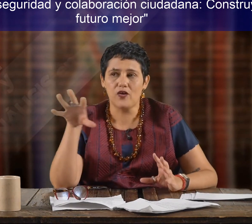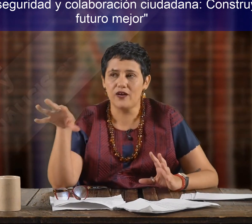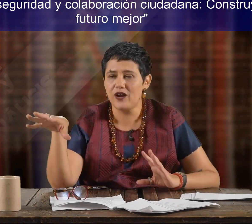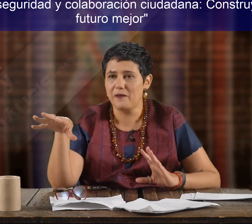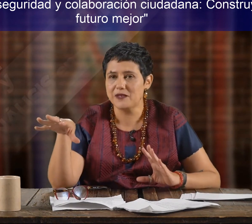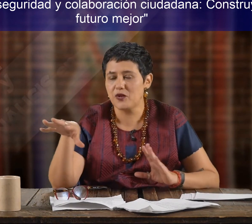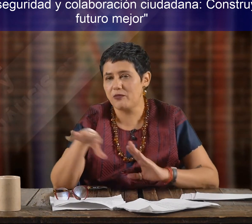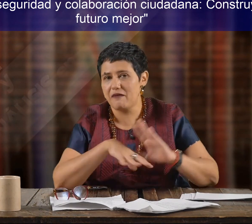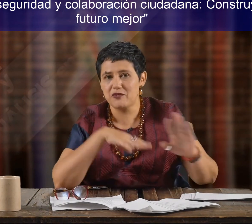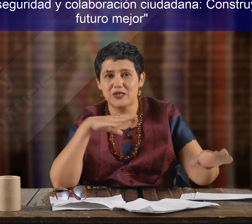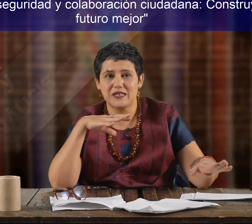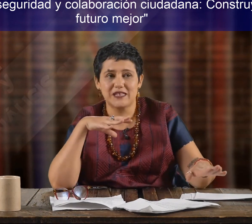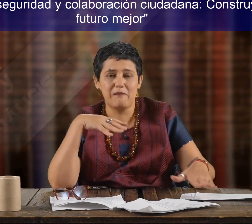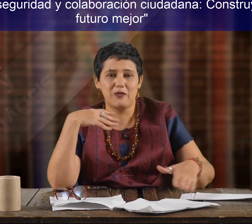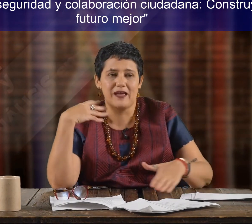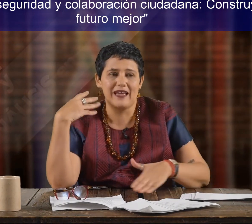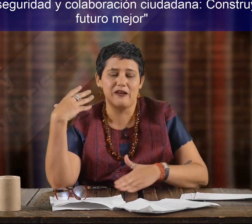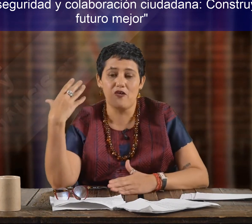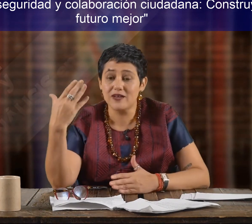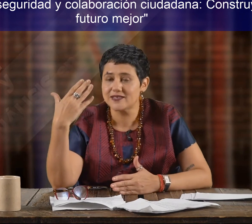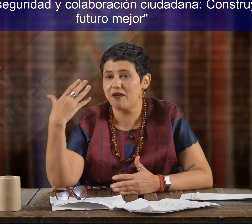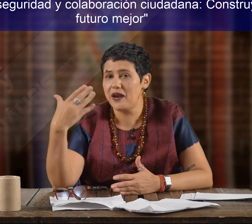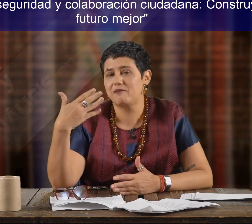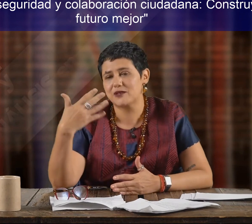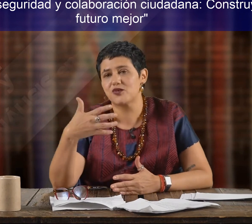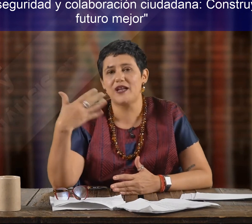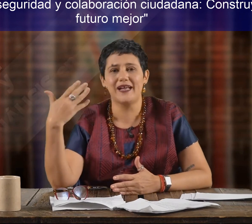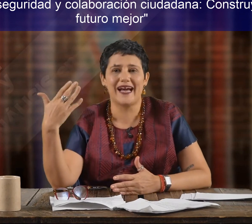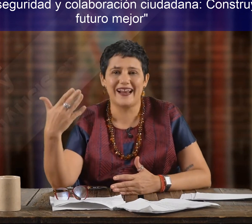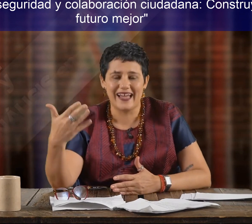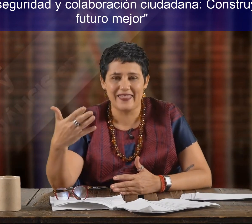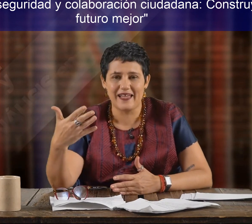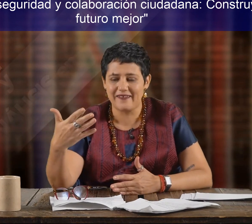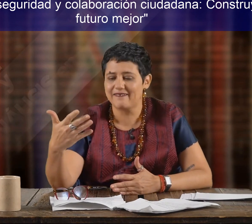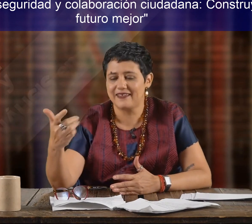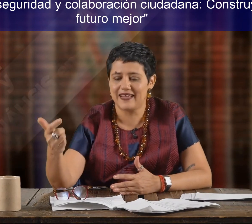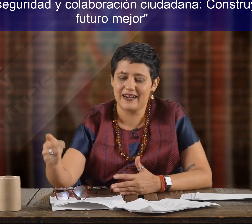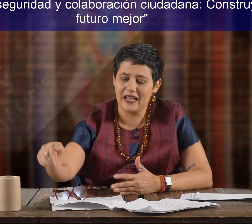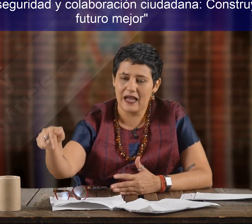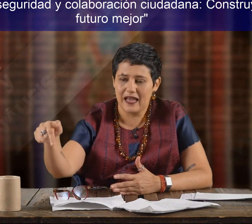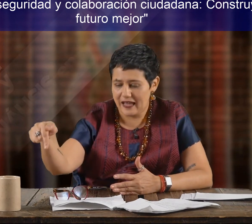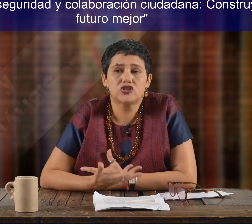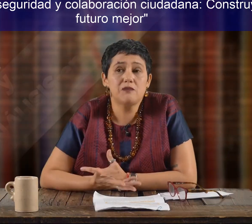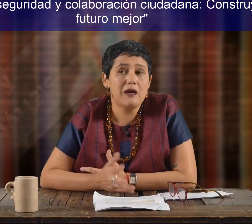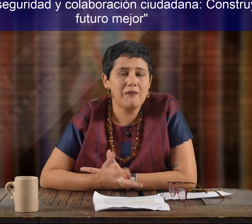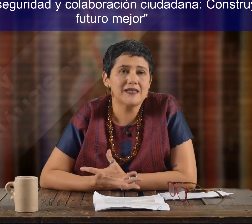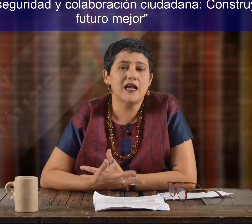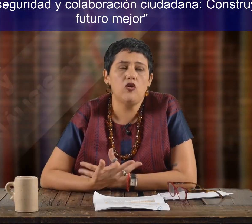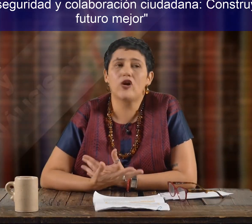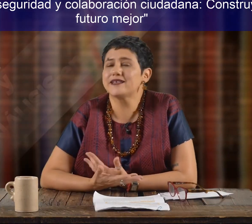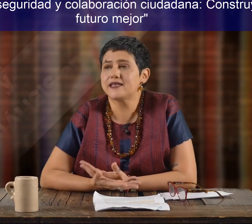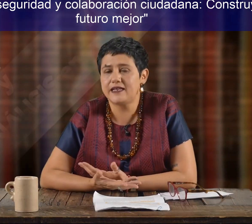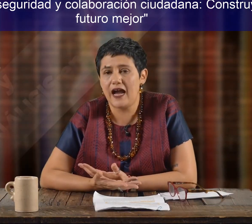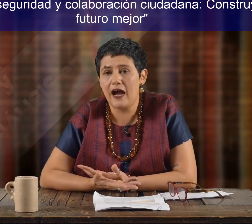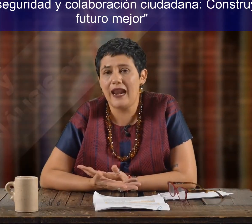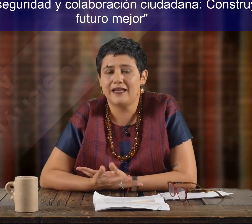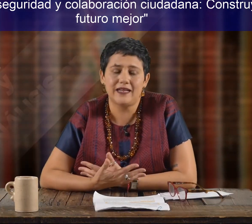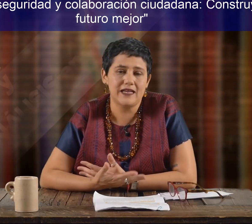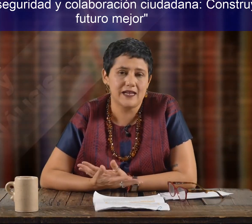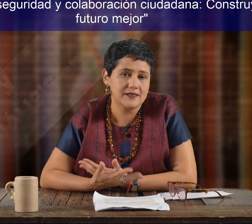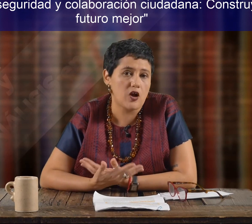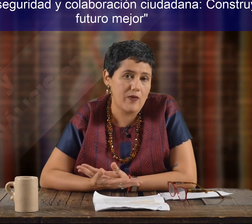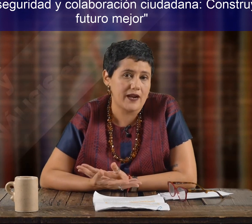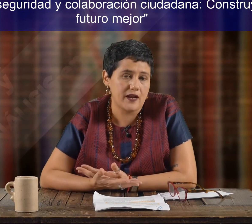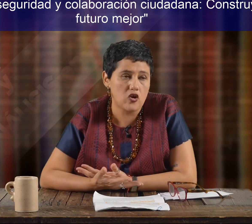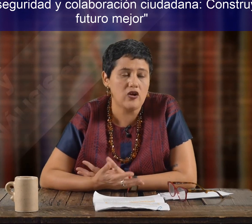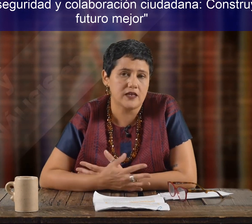y puede conducir a soluciones innovadoras. En resumen, a pesar de los desafíos y tensiones actuales, es posible mantener